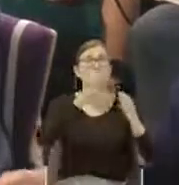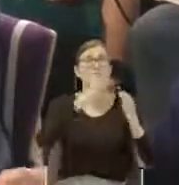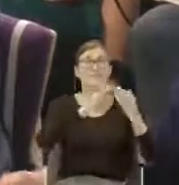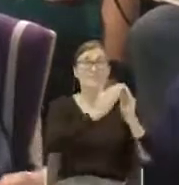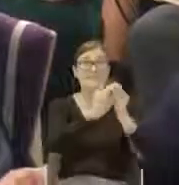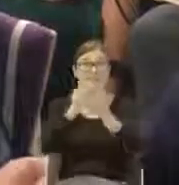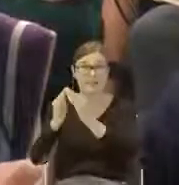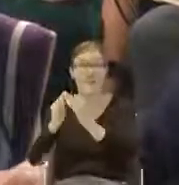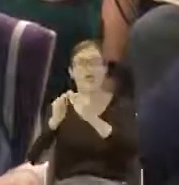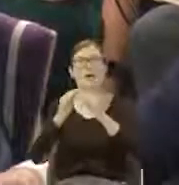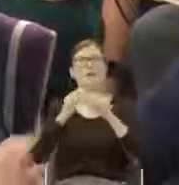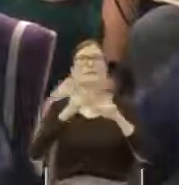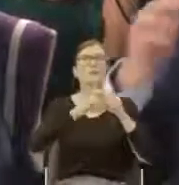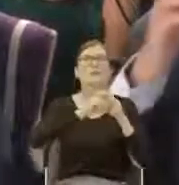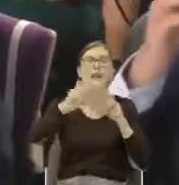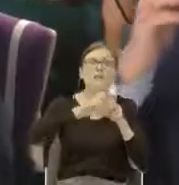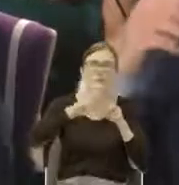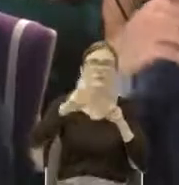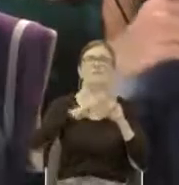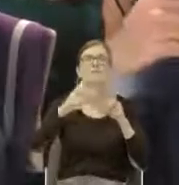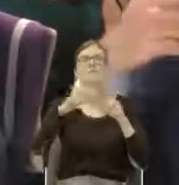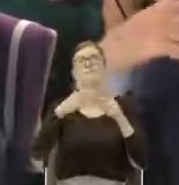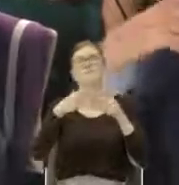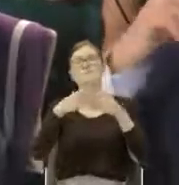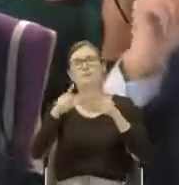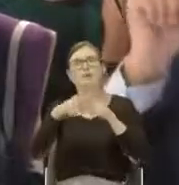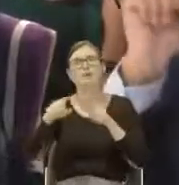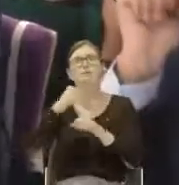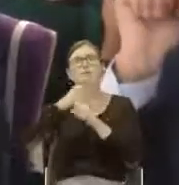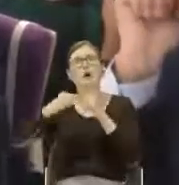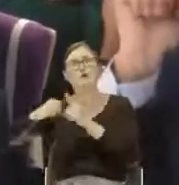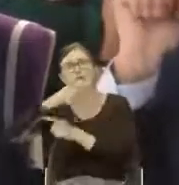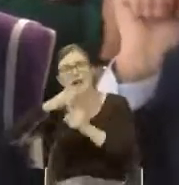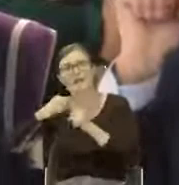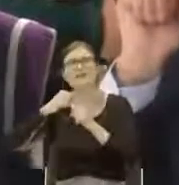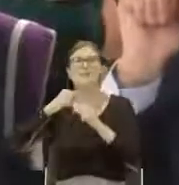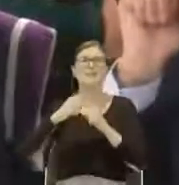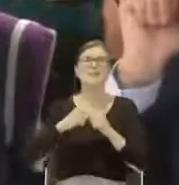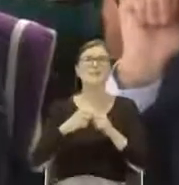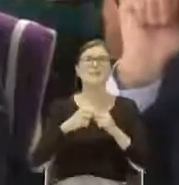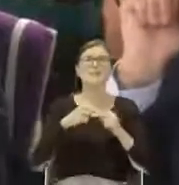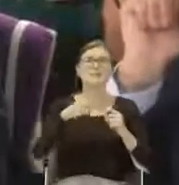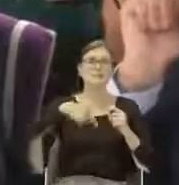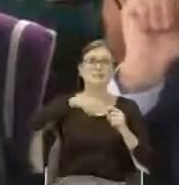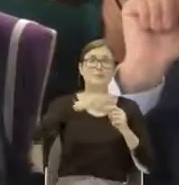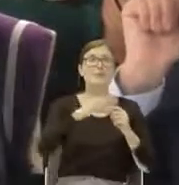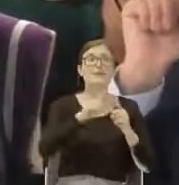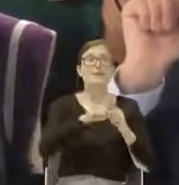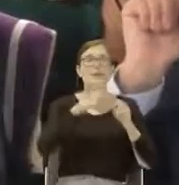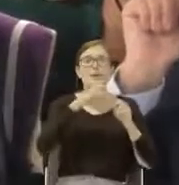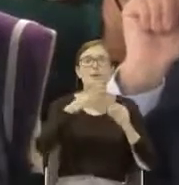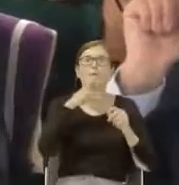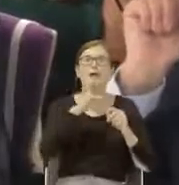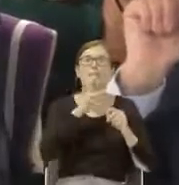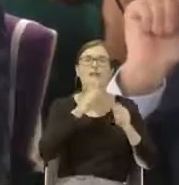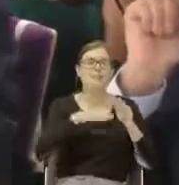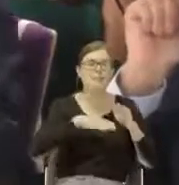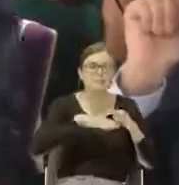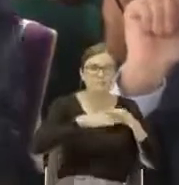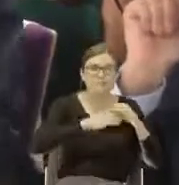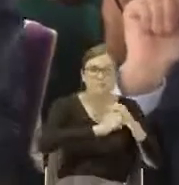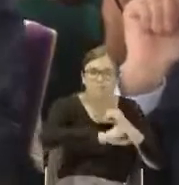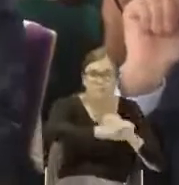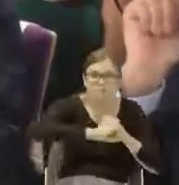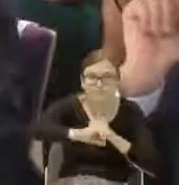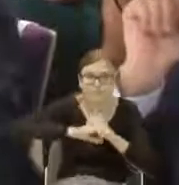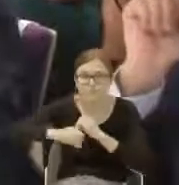residuos, suministro de agua, infraestructuras, etc. Pero yo estoy convencido de que están ustedes de acuerdo en que estamos aquí también,